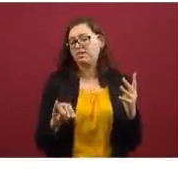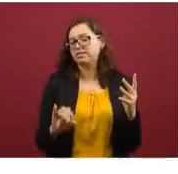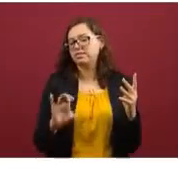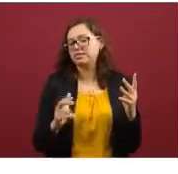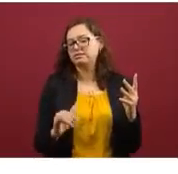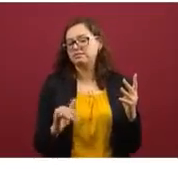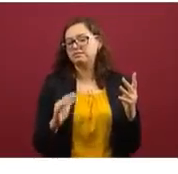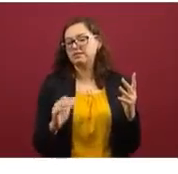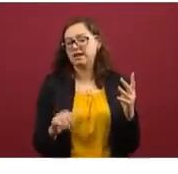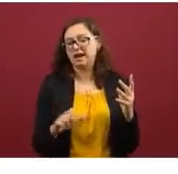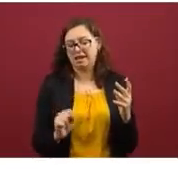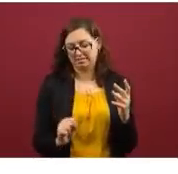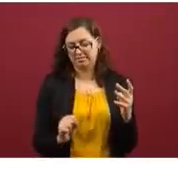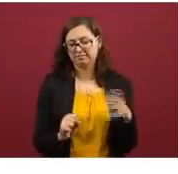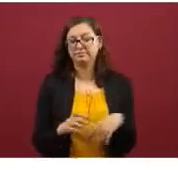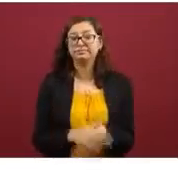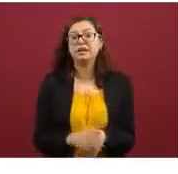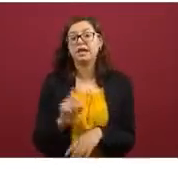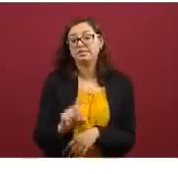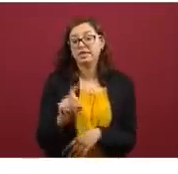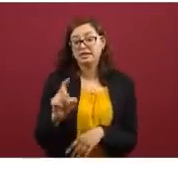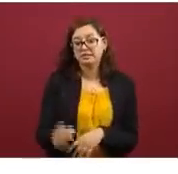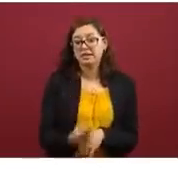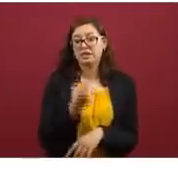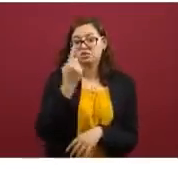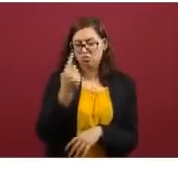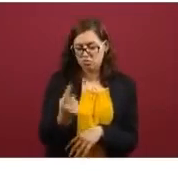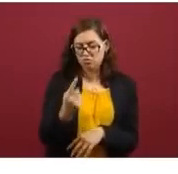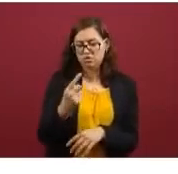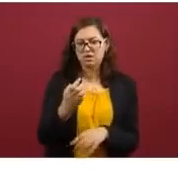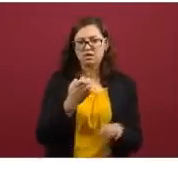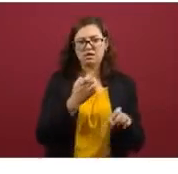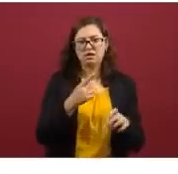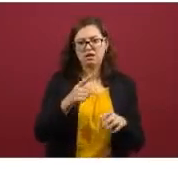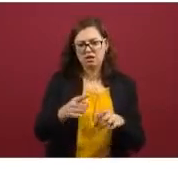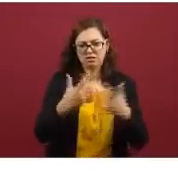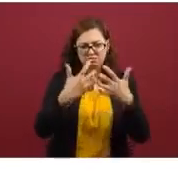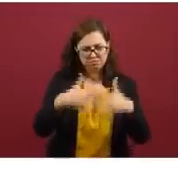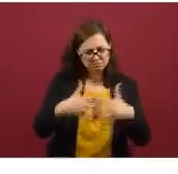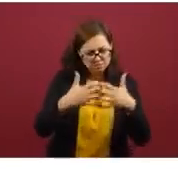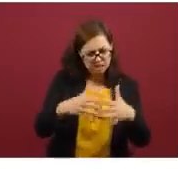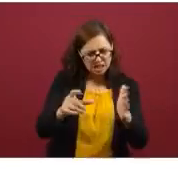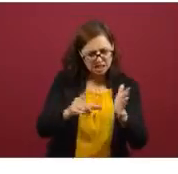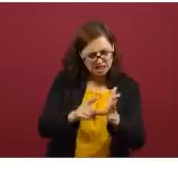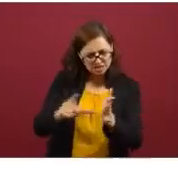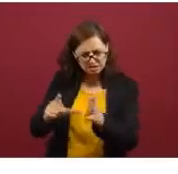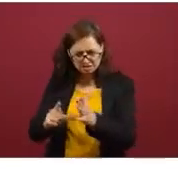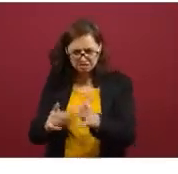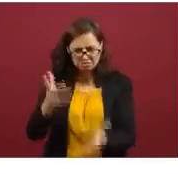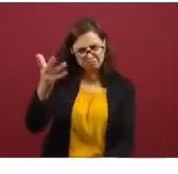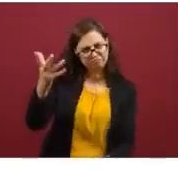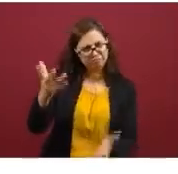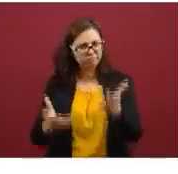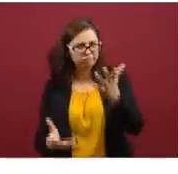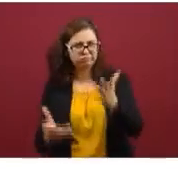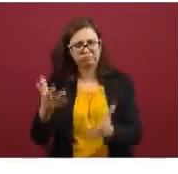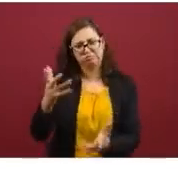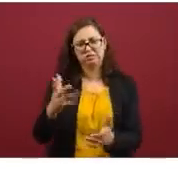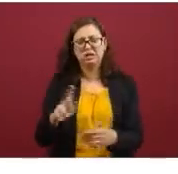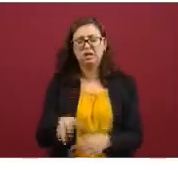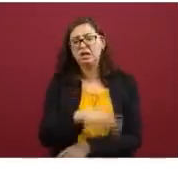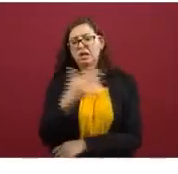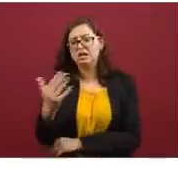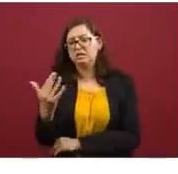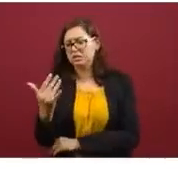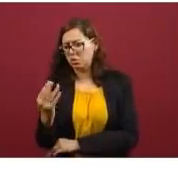31 estaciones de servicio encontramos diferencias en los litros de litro y 59 no